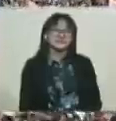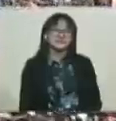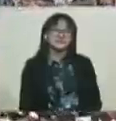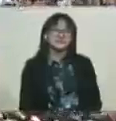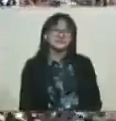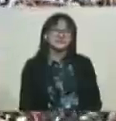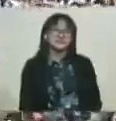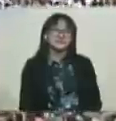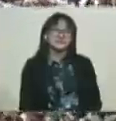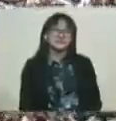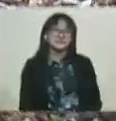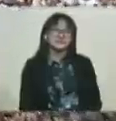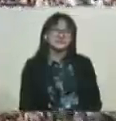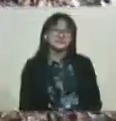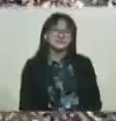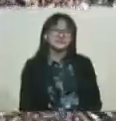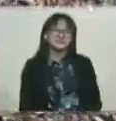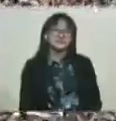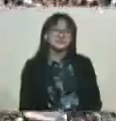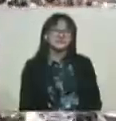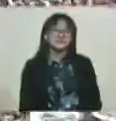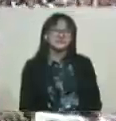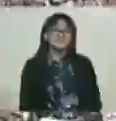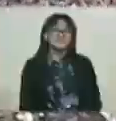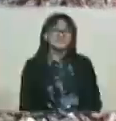hoy lo tiene san felipe